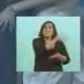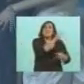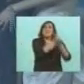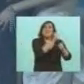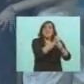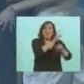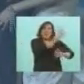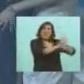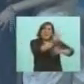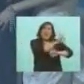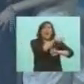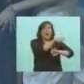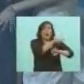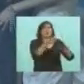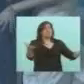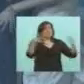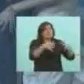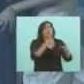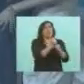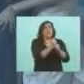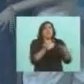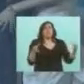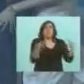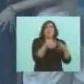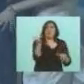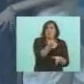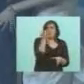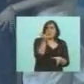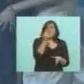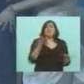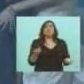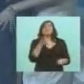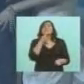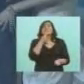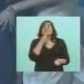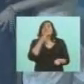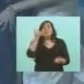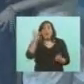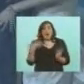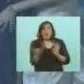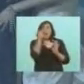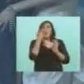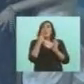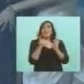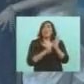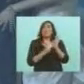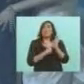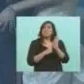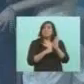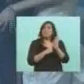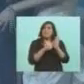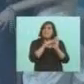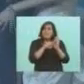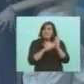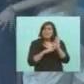es muy importante. Y que además, si se consigue una norma similar a tener